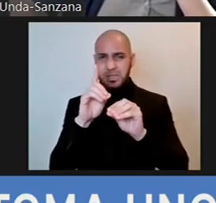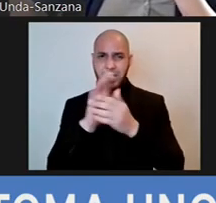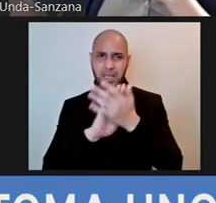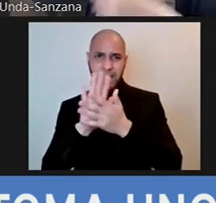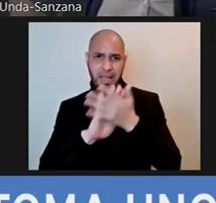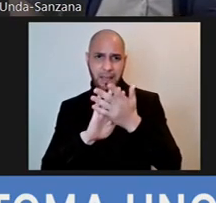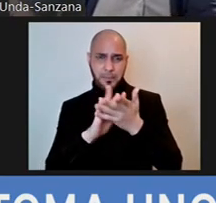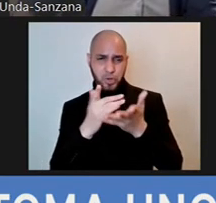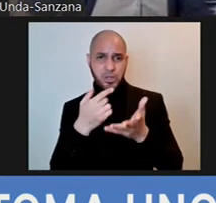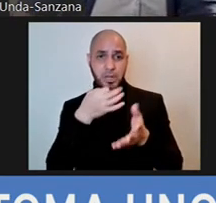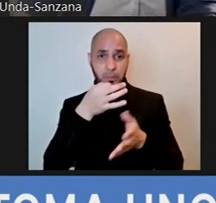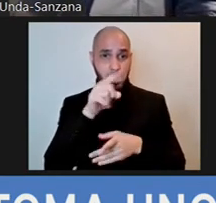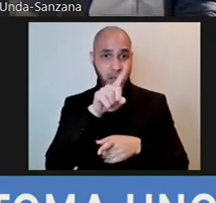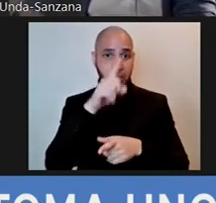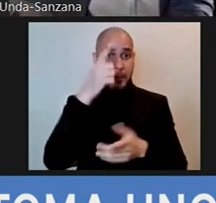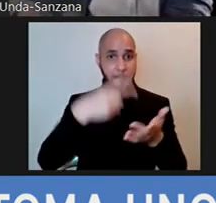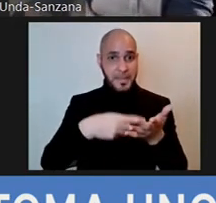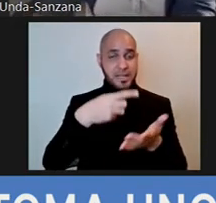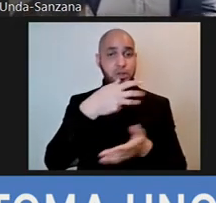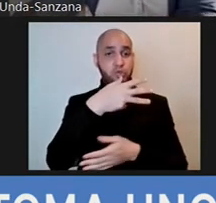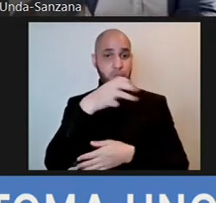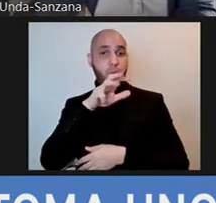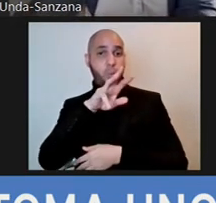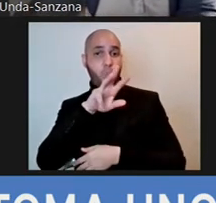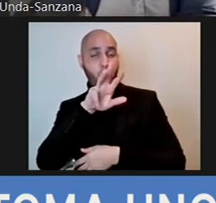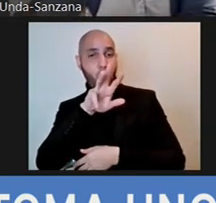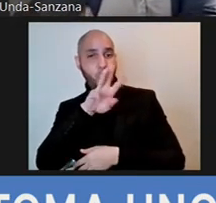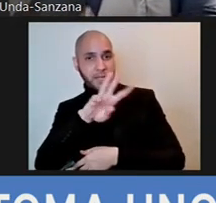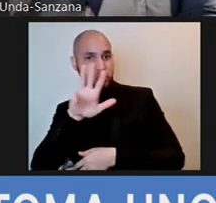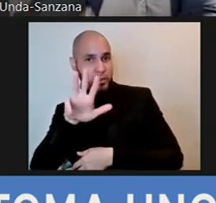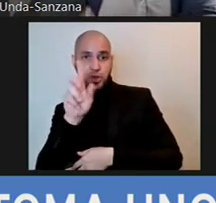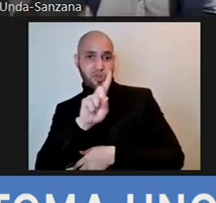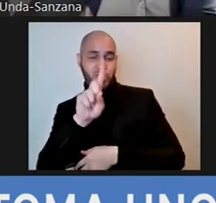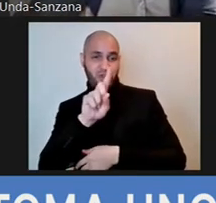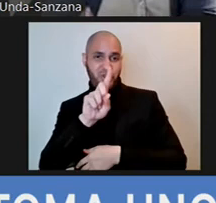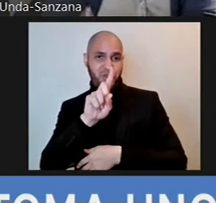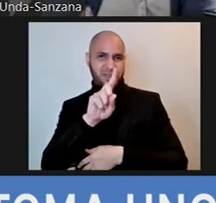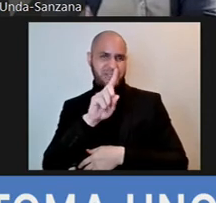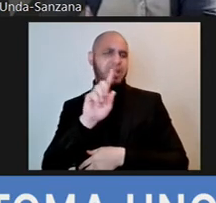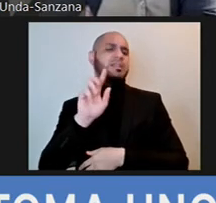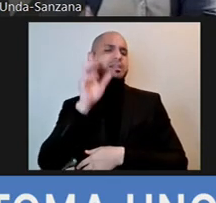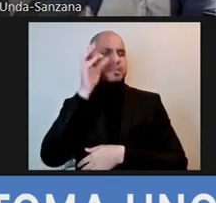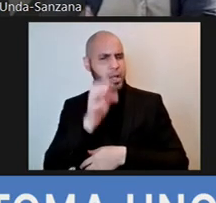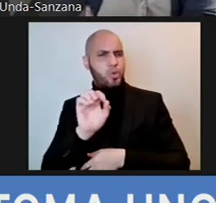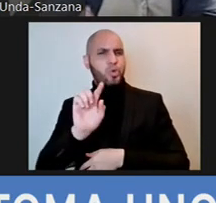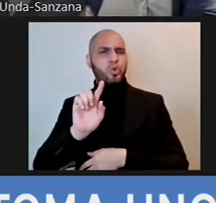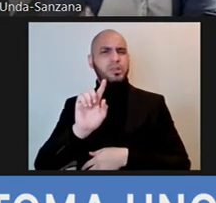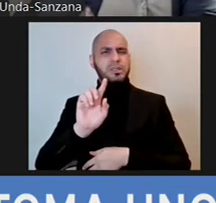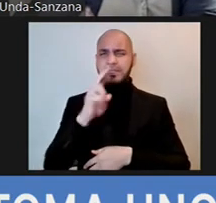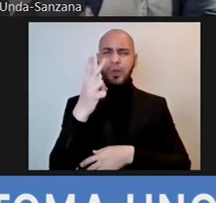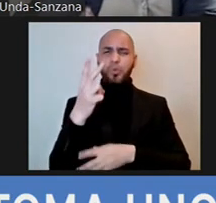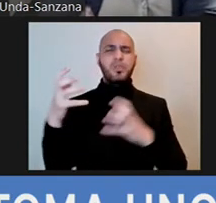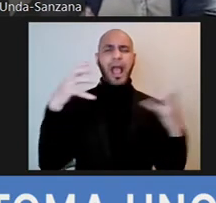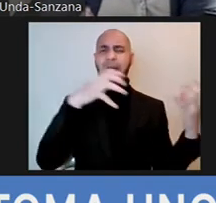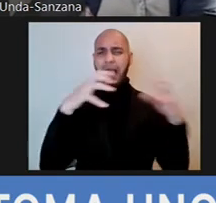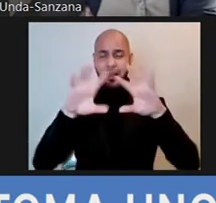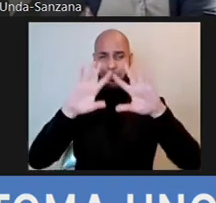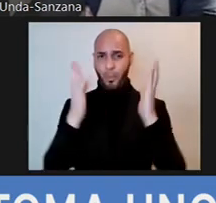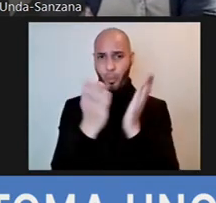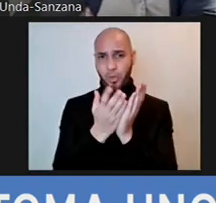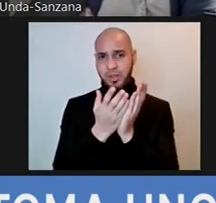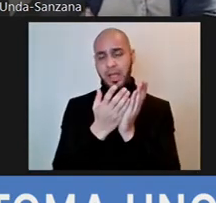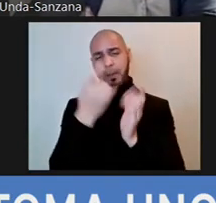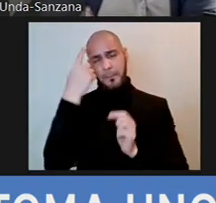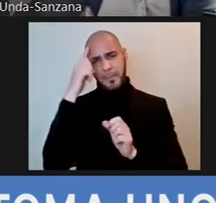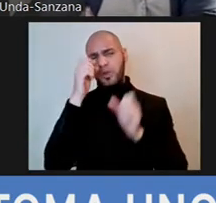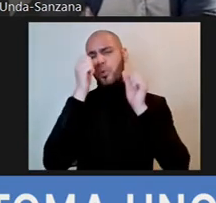se está reportando esto en 1949, sino que en plena Segunda Guerra Mundial. Eso es parte de los aspectos que hay que explorar, pero